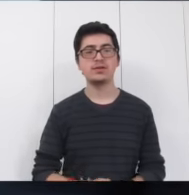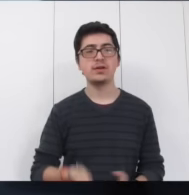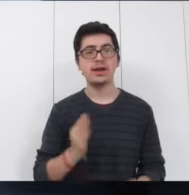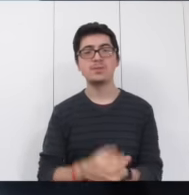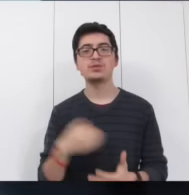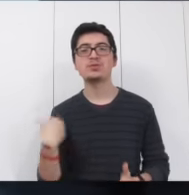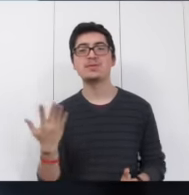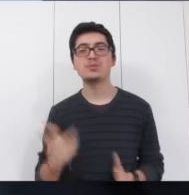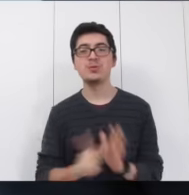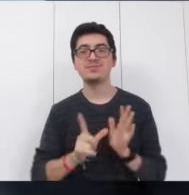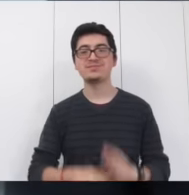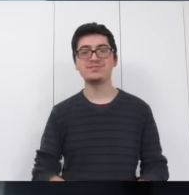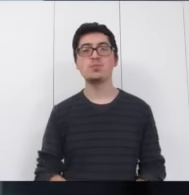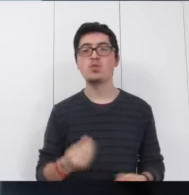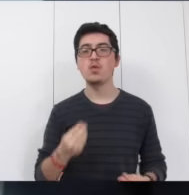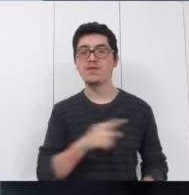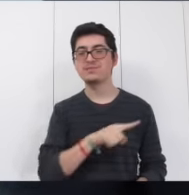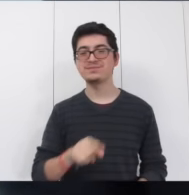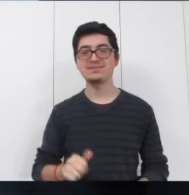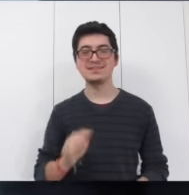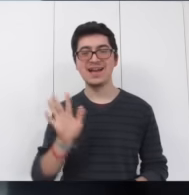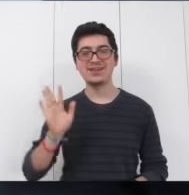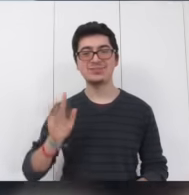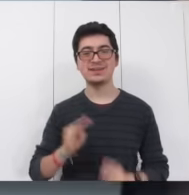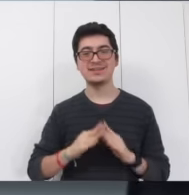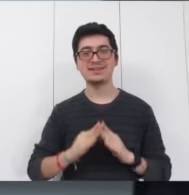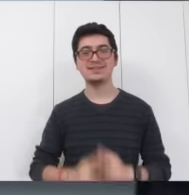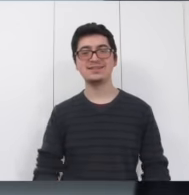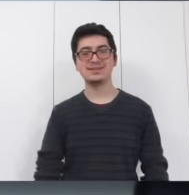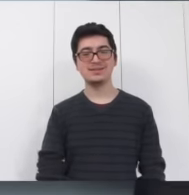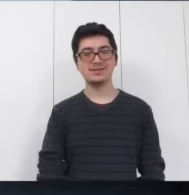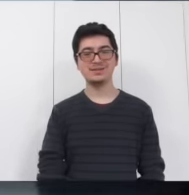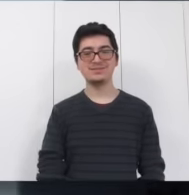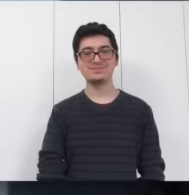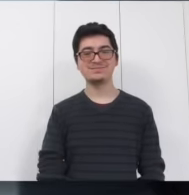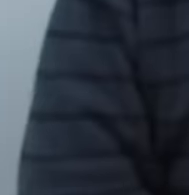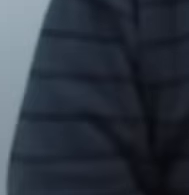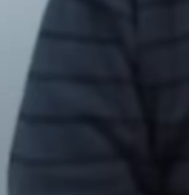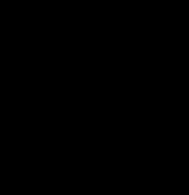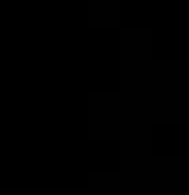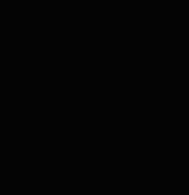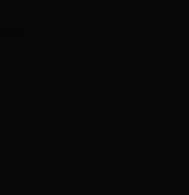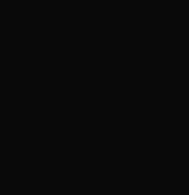sociales y yo los espero hasta el próximo capítulo. Que estén muy muy bien. Saludos por su casa. Chao.